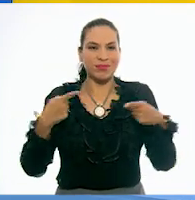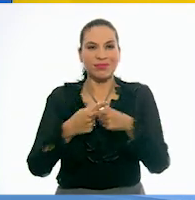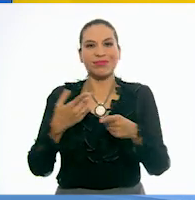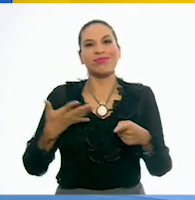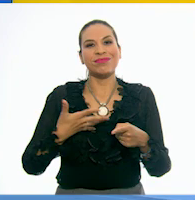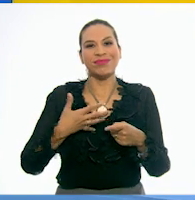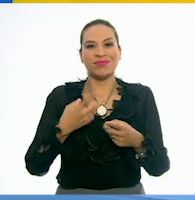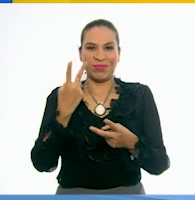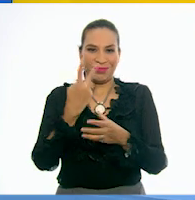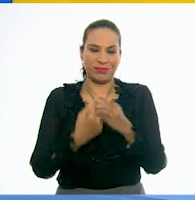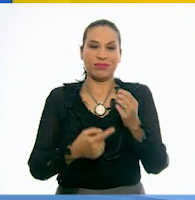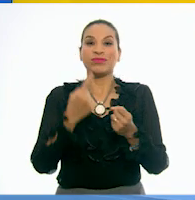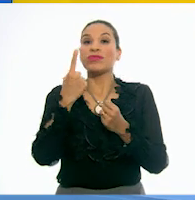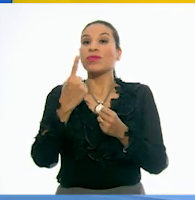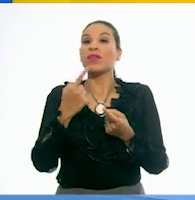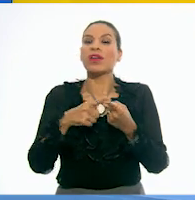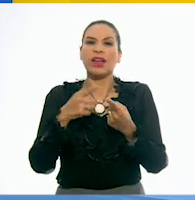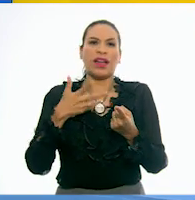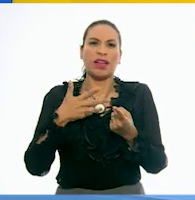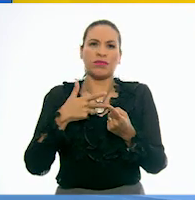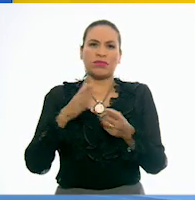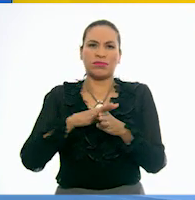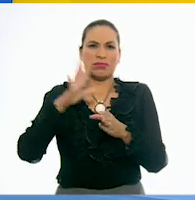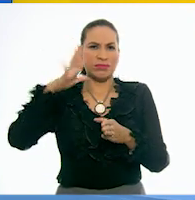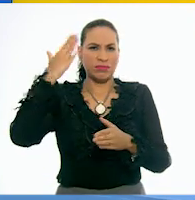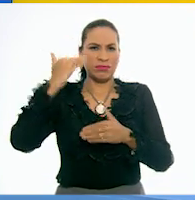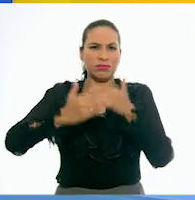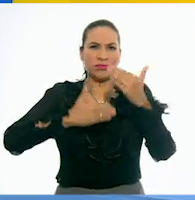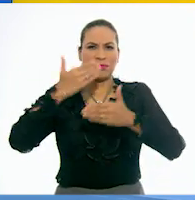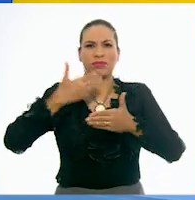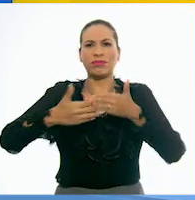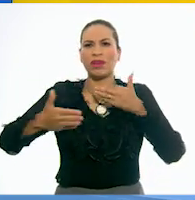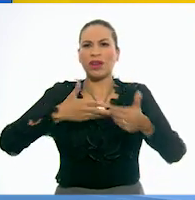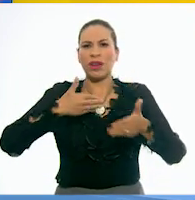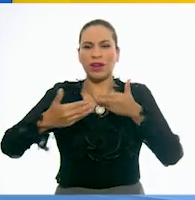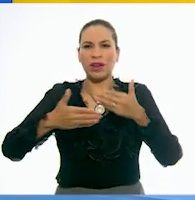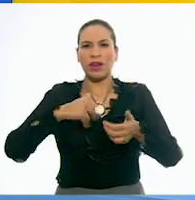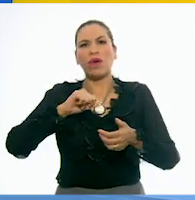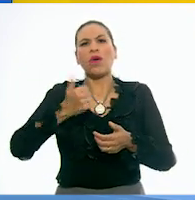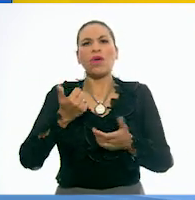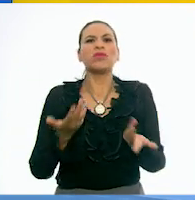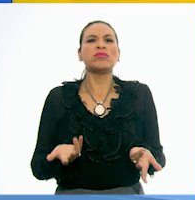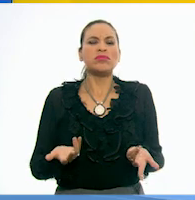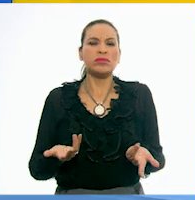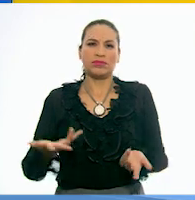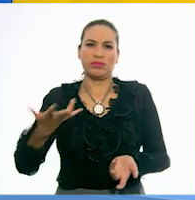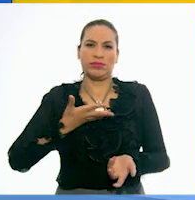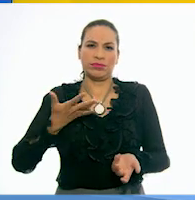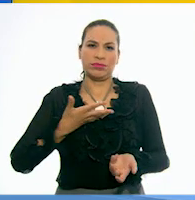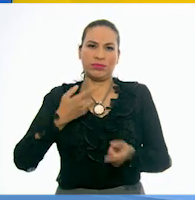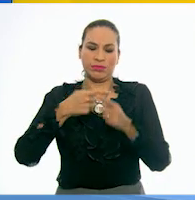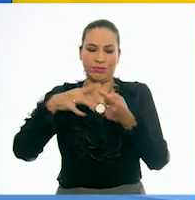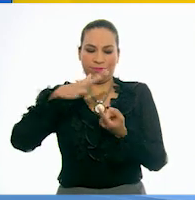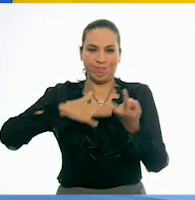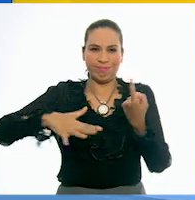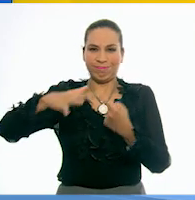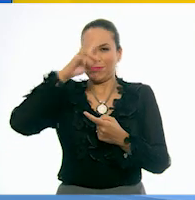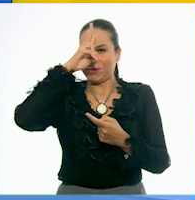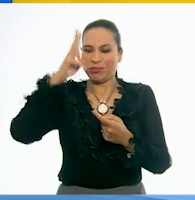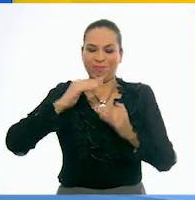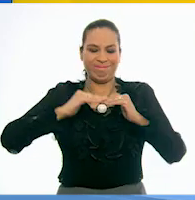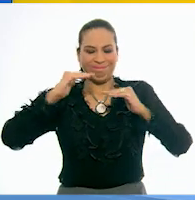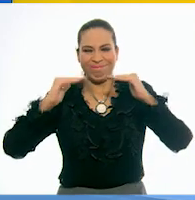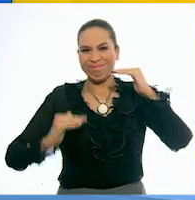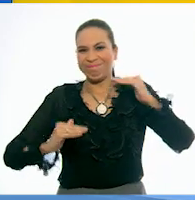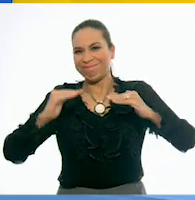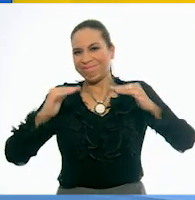generó. Por un lado, tenemos un acelerado proceso de modernización, pero por el otro, tenemos un contexto de profunda desigualdad